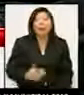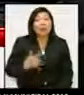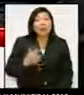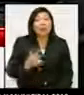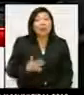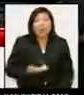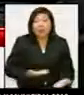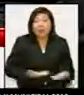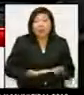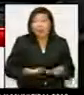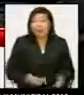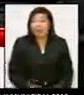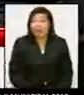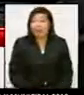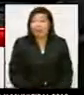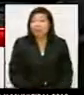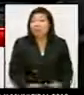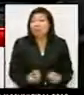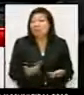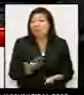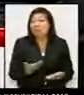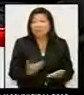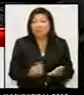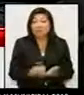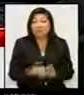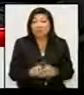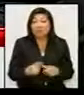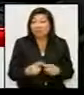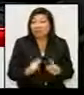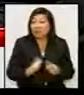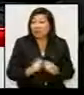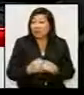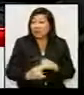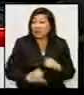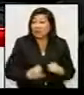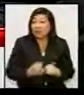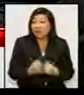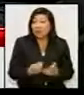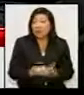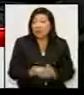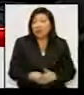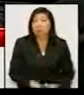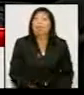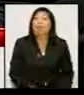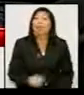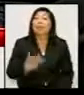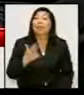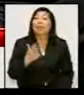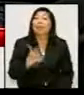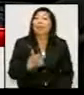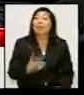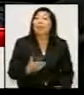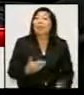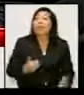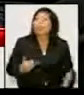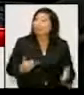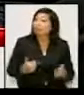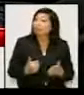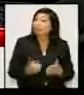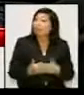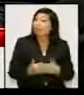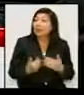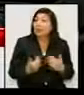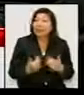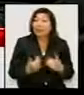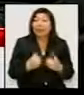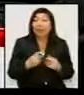la comercialización, porque parece comprar un boleto internacional, cada vez que compras un boleto de tren es intransferible, tienes que